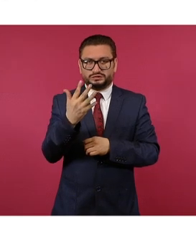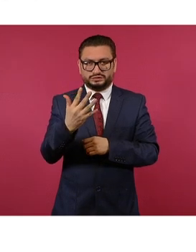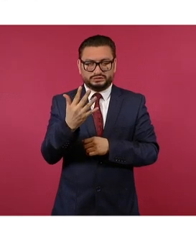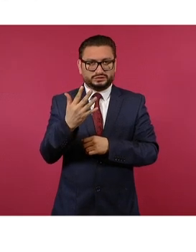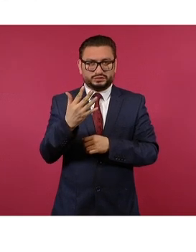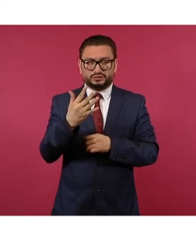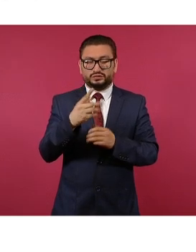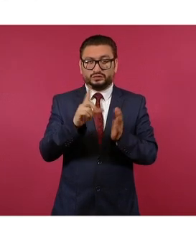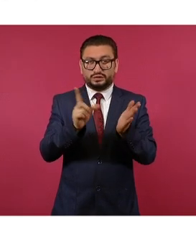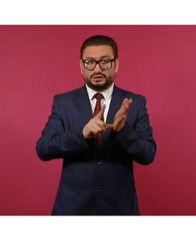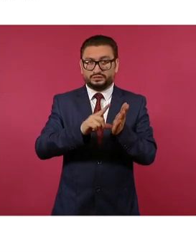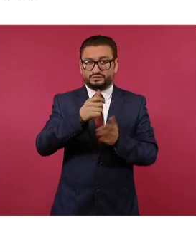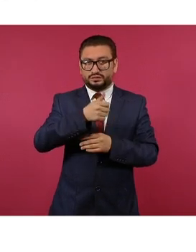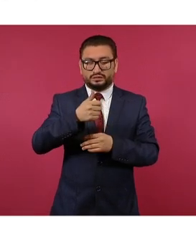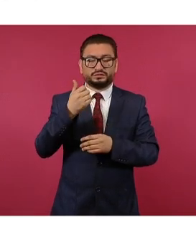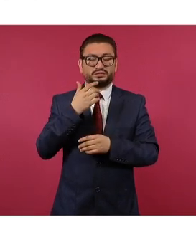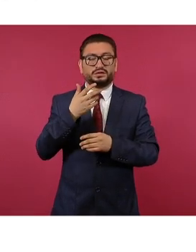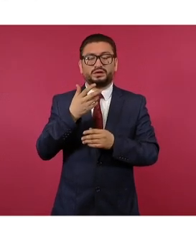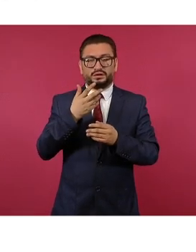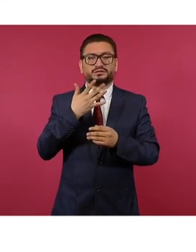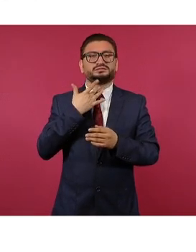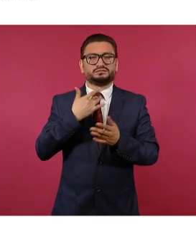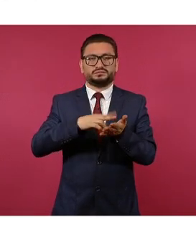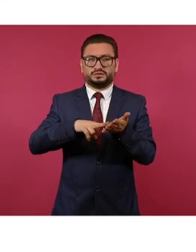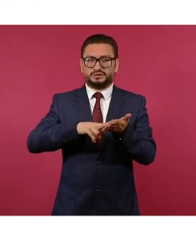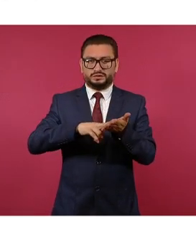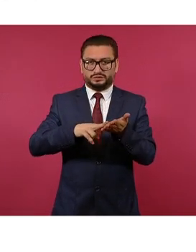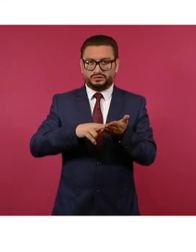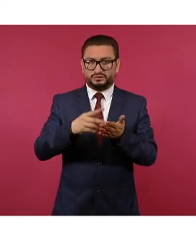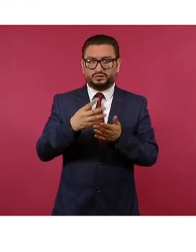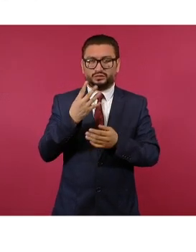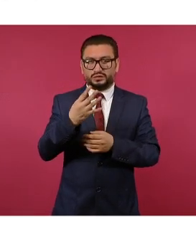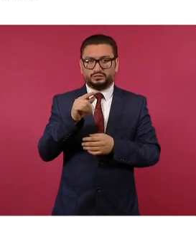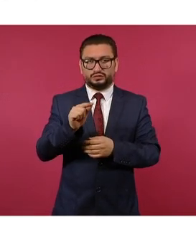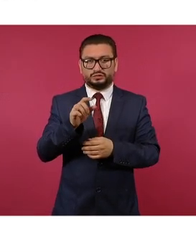$26.85 por litro en el caso de la gasolina regular,